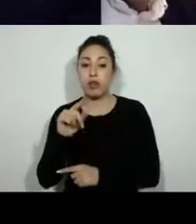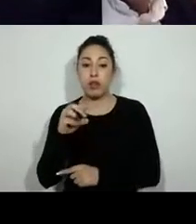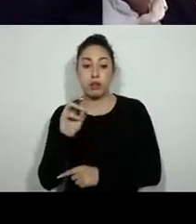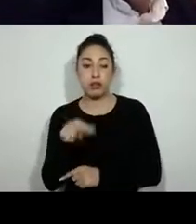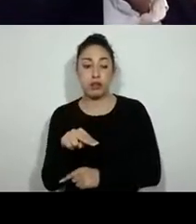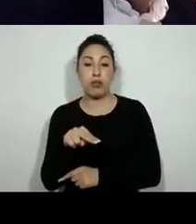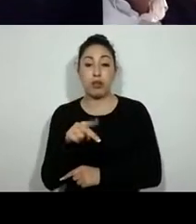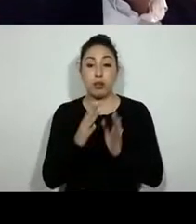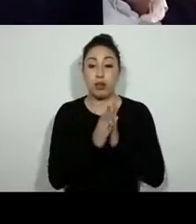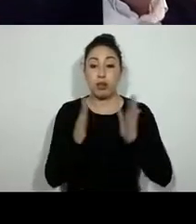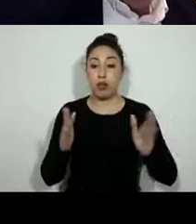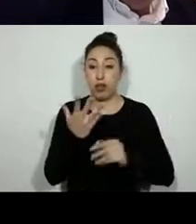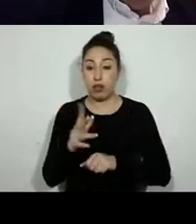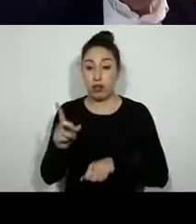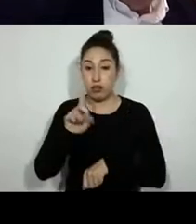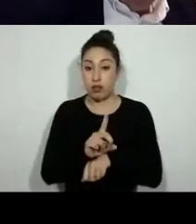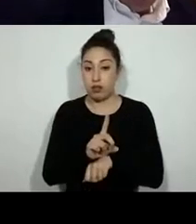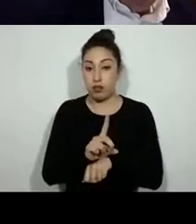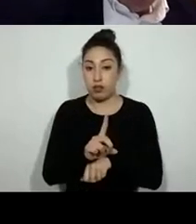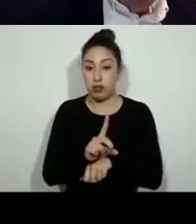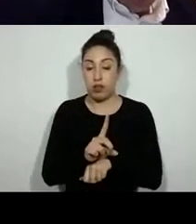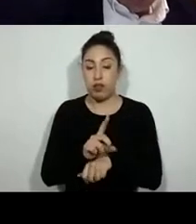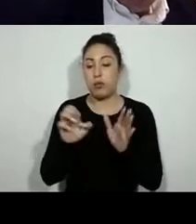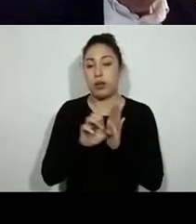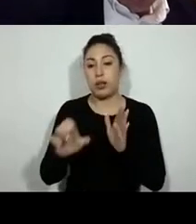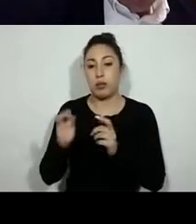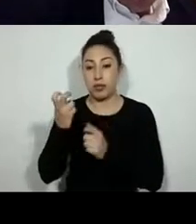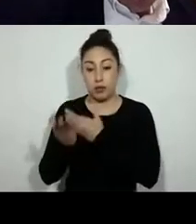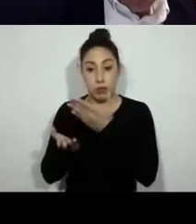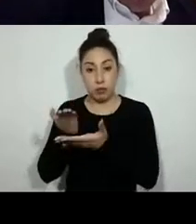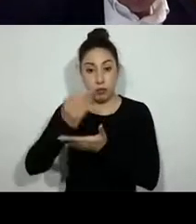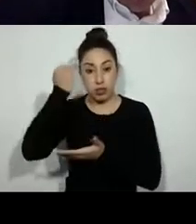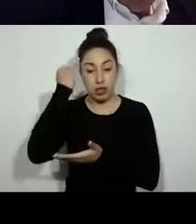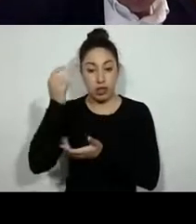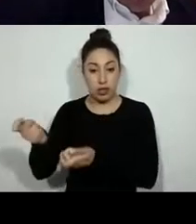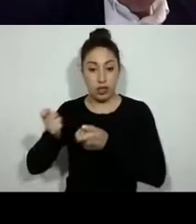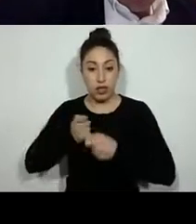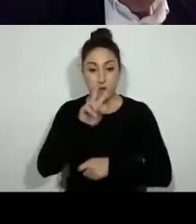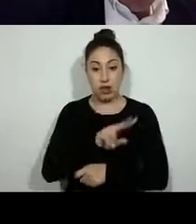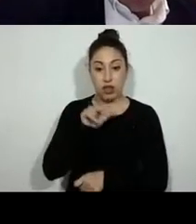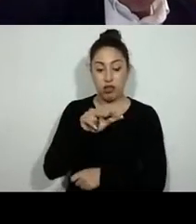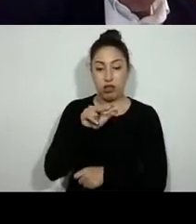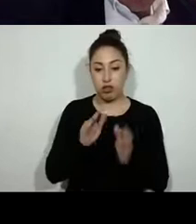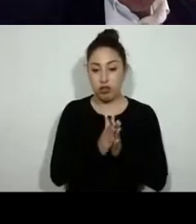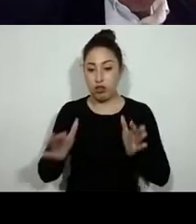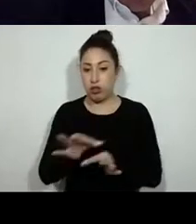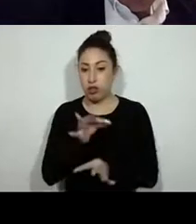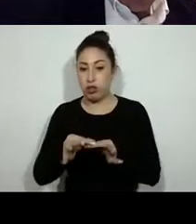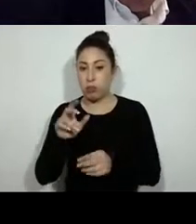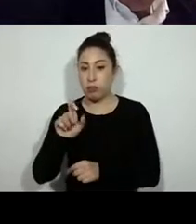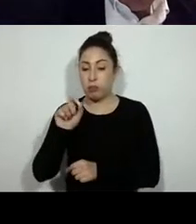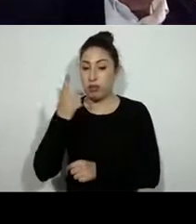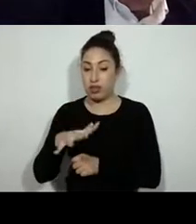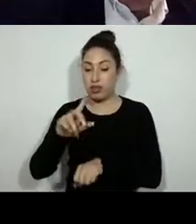días, evidentemente, si se recibió la propuesta el viernes 18, no se han colmado. Le